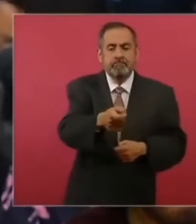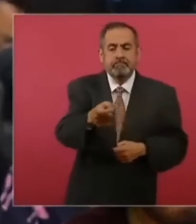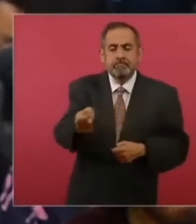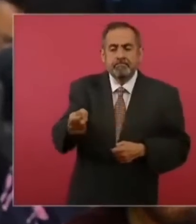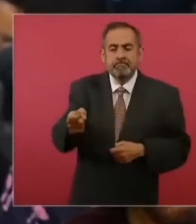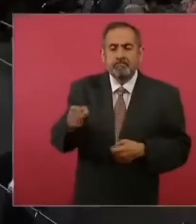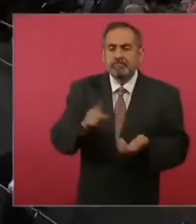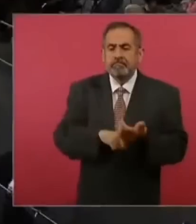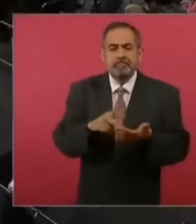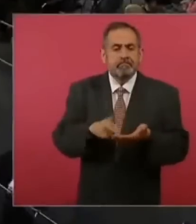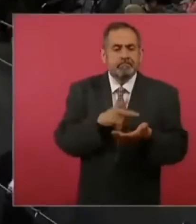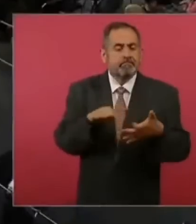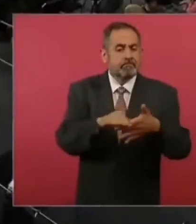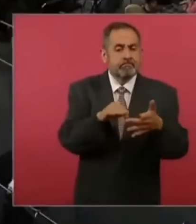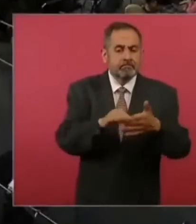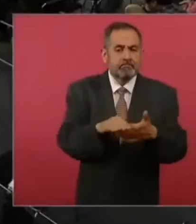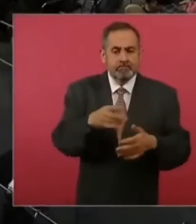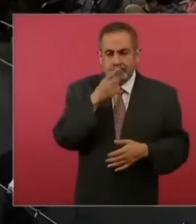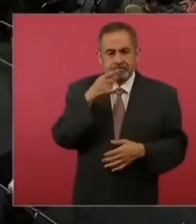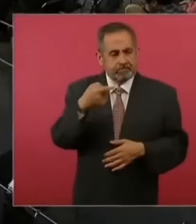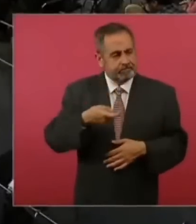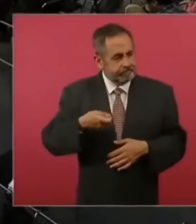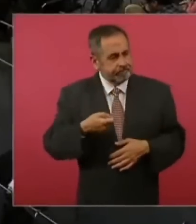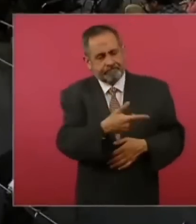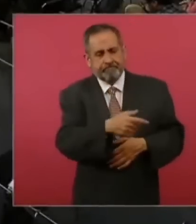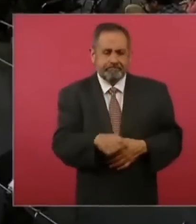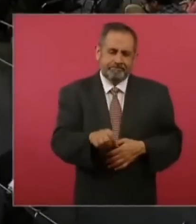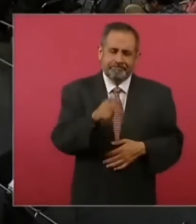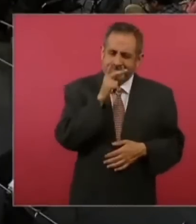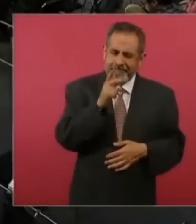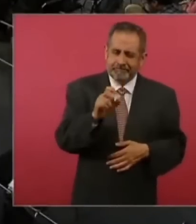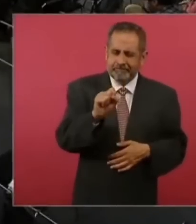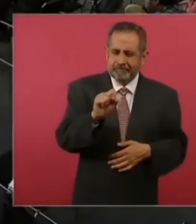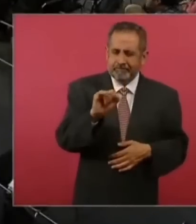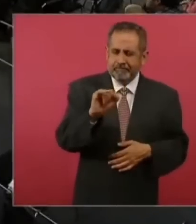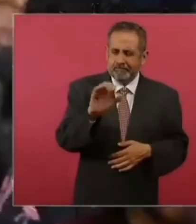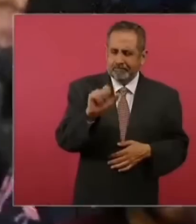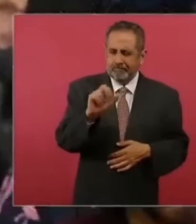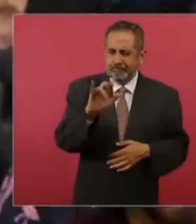Por eso tengo la firmeza de decir que es un sicario.